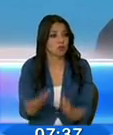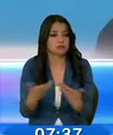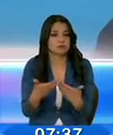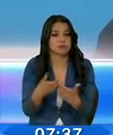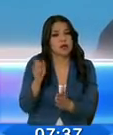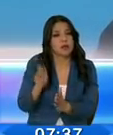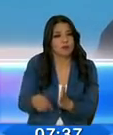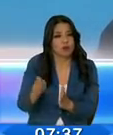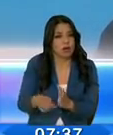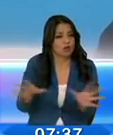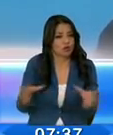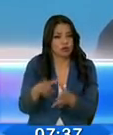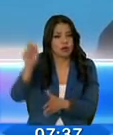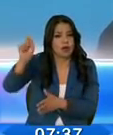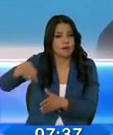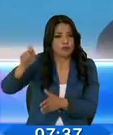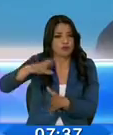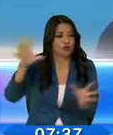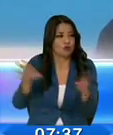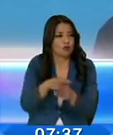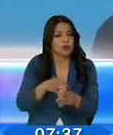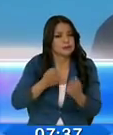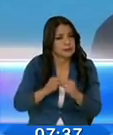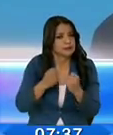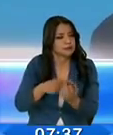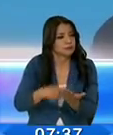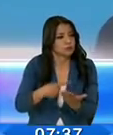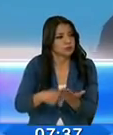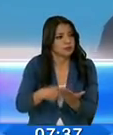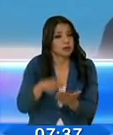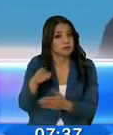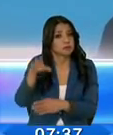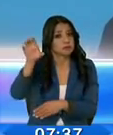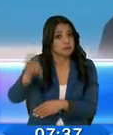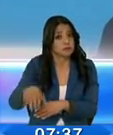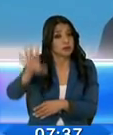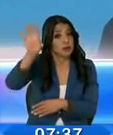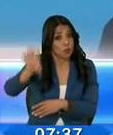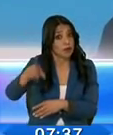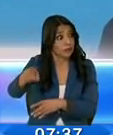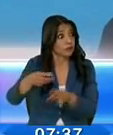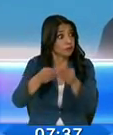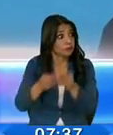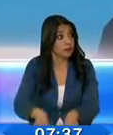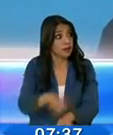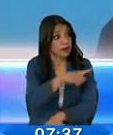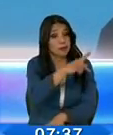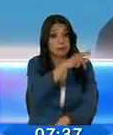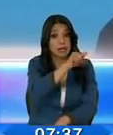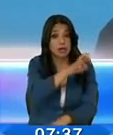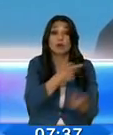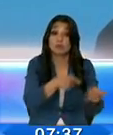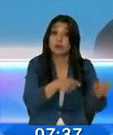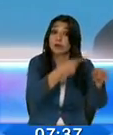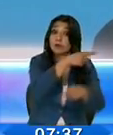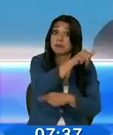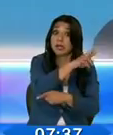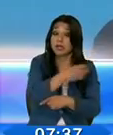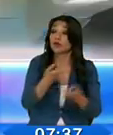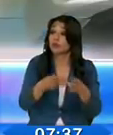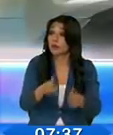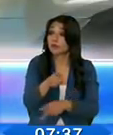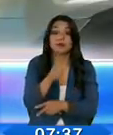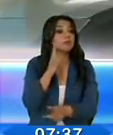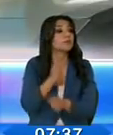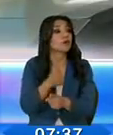la Procuraduría se concentraron en tratar de demostrar que no solamente el Ecuador le había causado un daño a Perenco, sino que Perenco también le causó un daño. Por eso tiene que